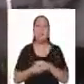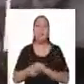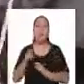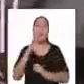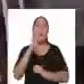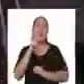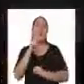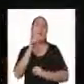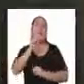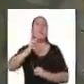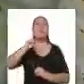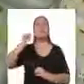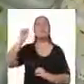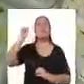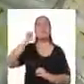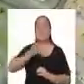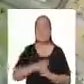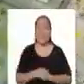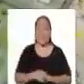¡Velas!